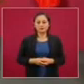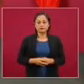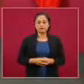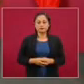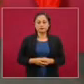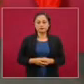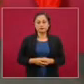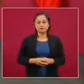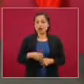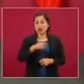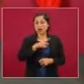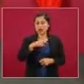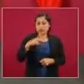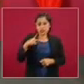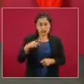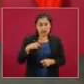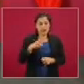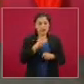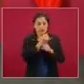y sobre